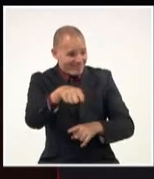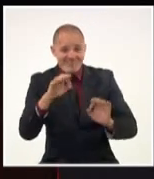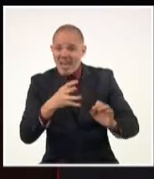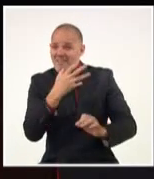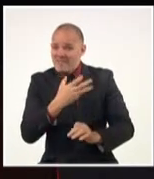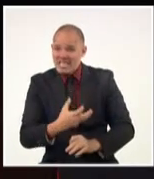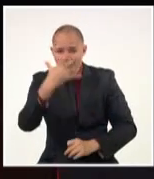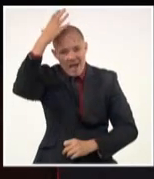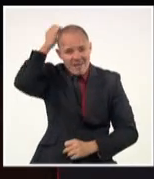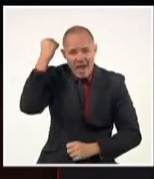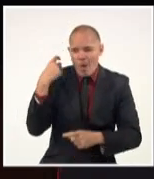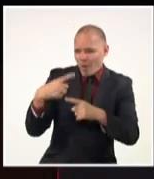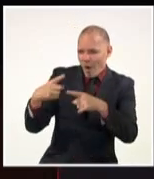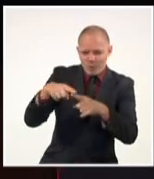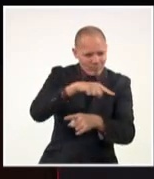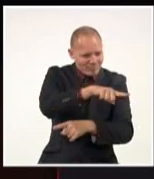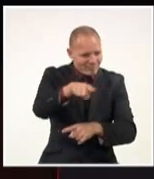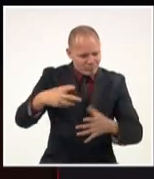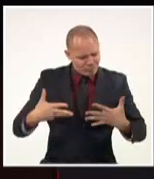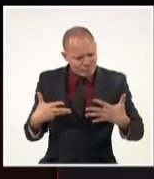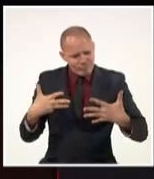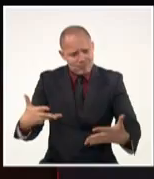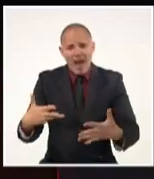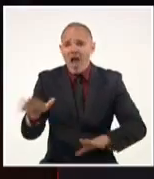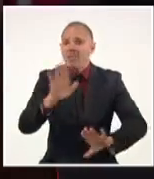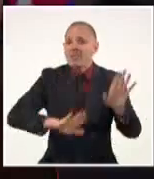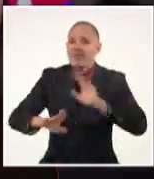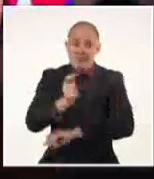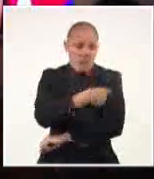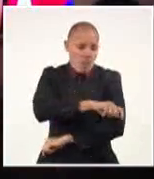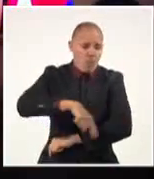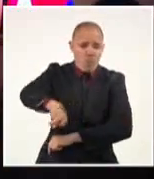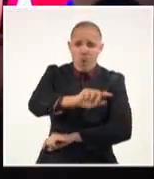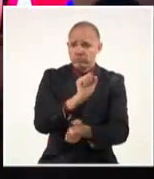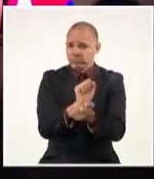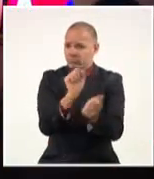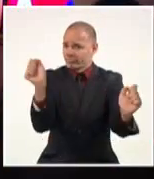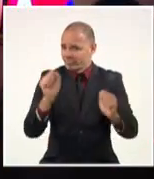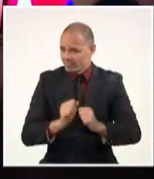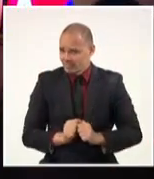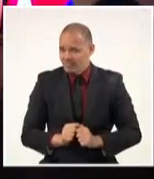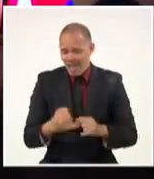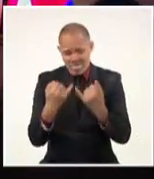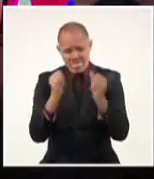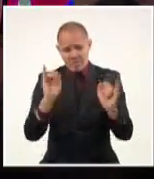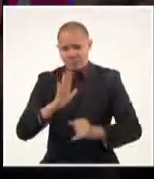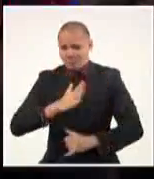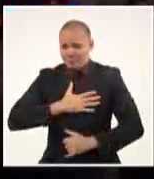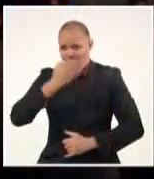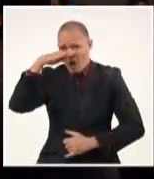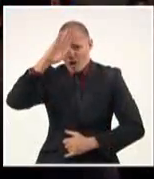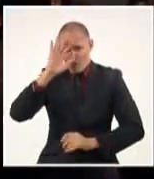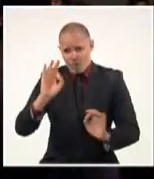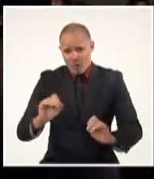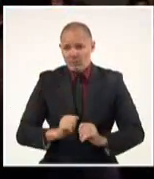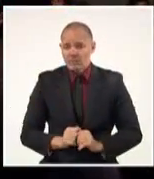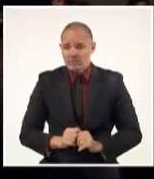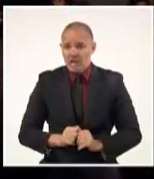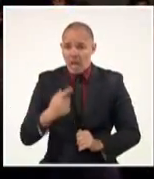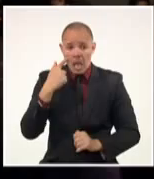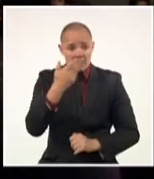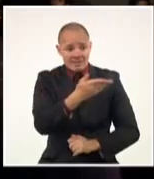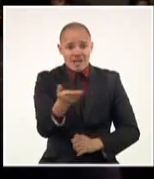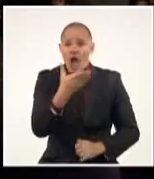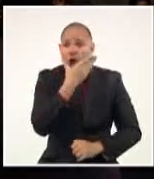centenario a la causa de la libertad de los cubanos y la independencia definitiva de la patria sigue calando profundamente en la